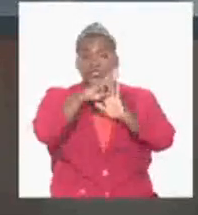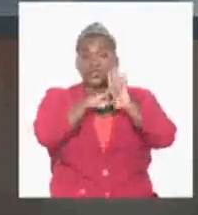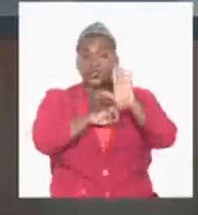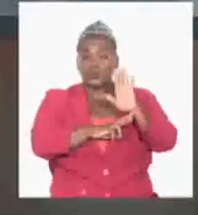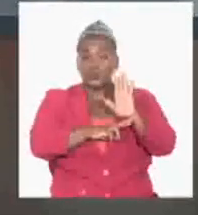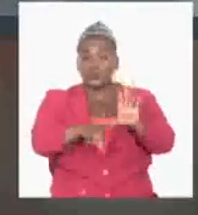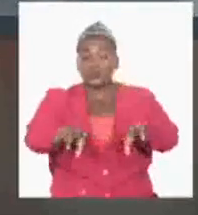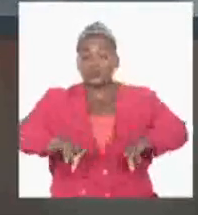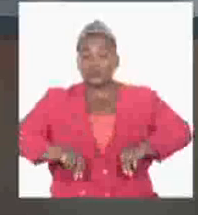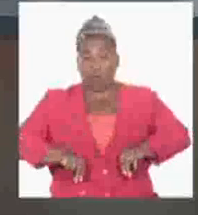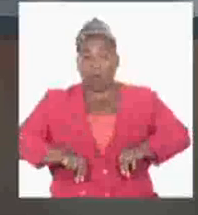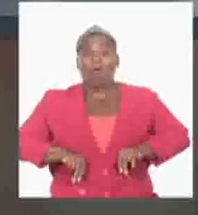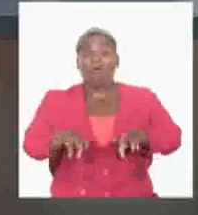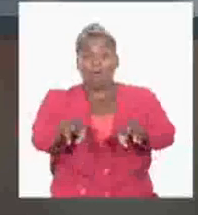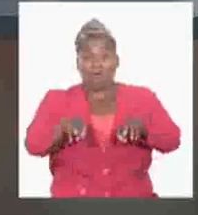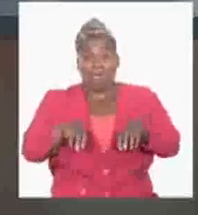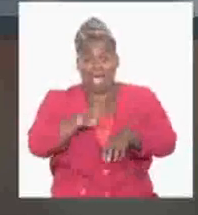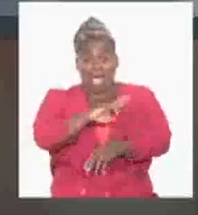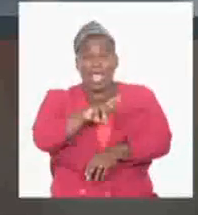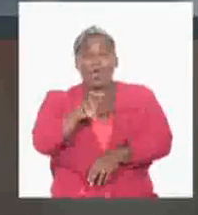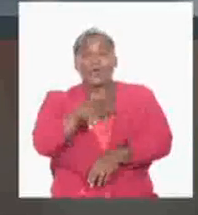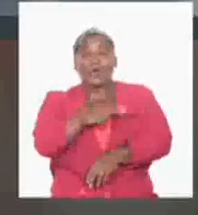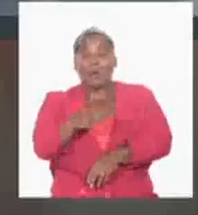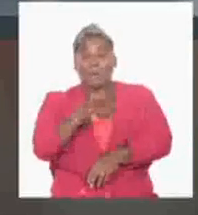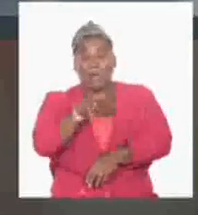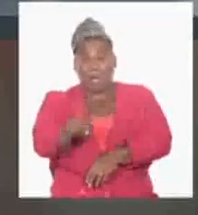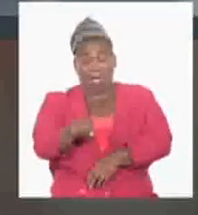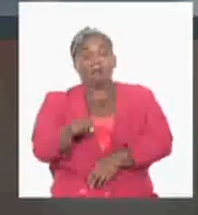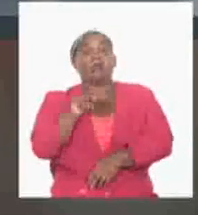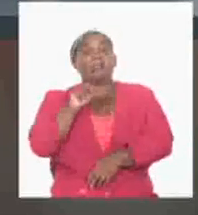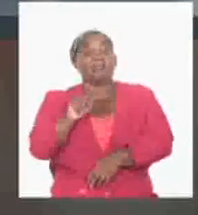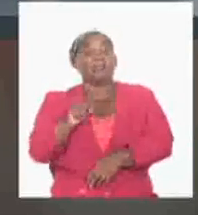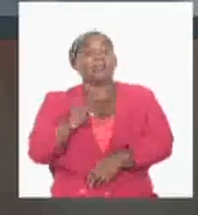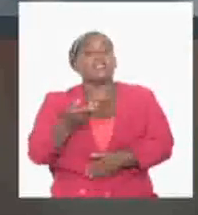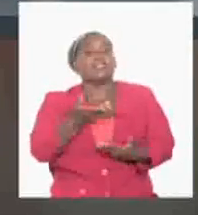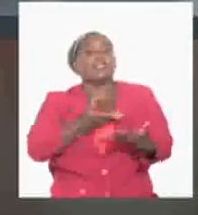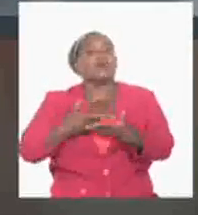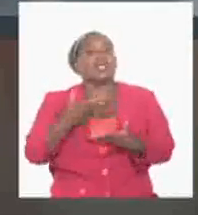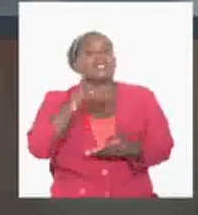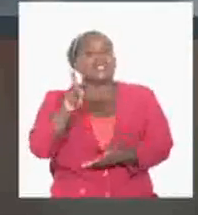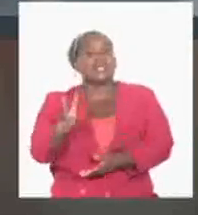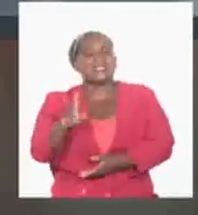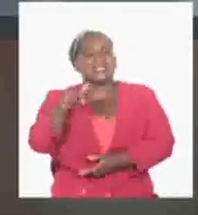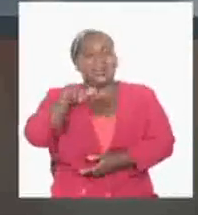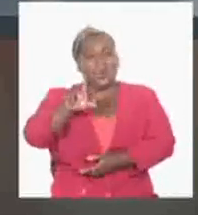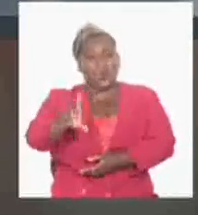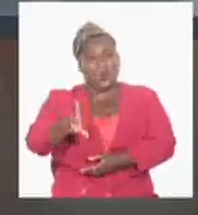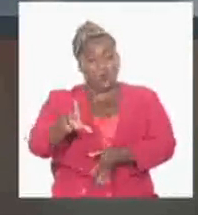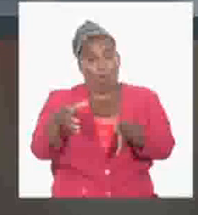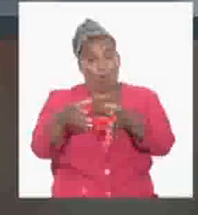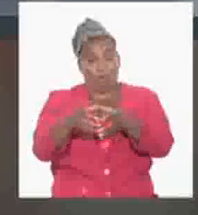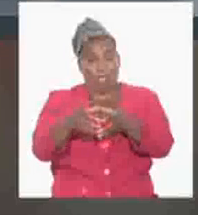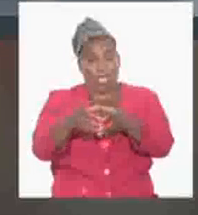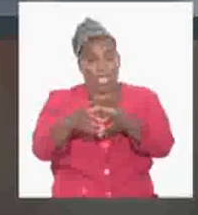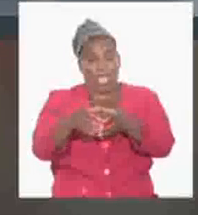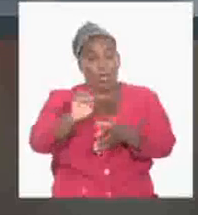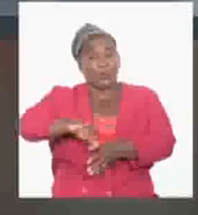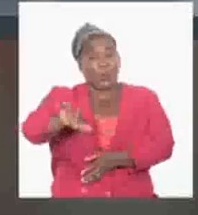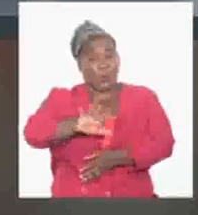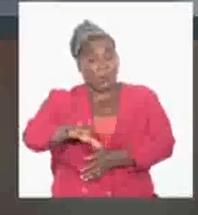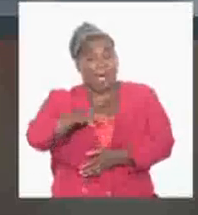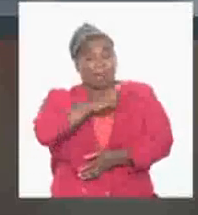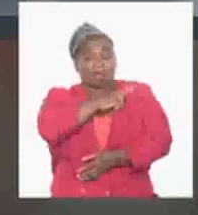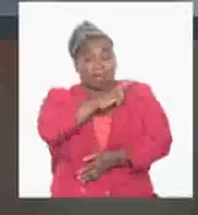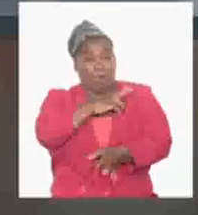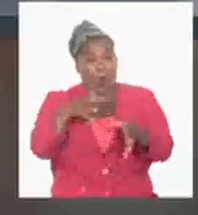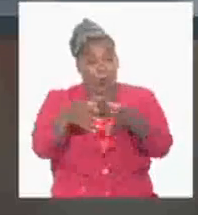el Parlamento Europeo tras el debate realizado el 13 de junio de ese órgano en torno a las declaraciones del Consejo y la Comisión